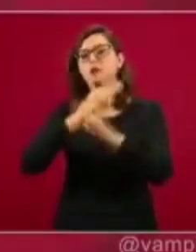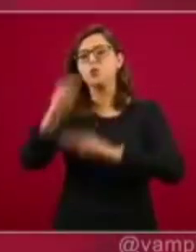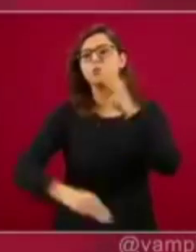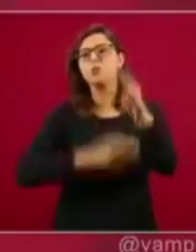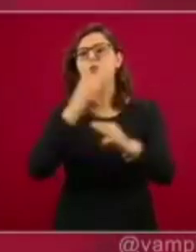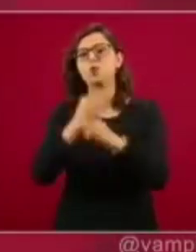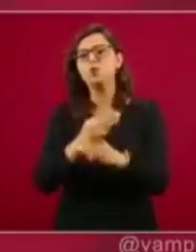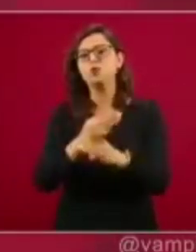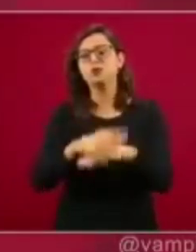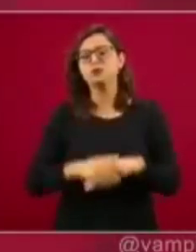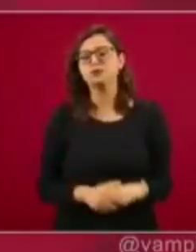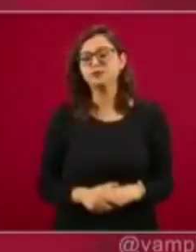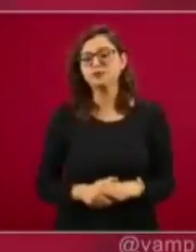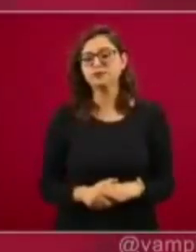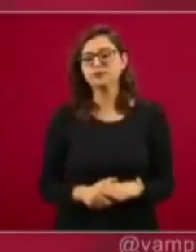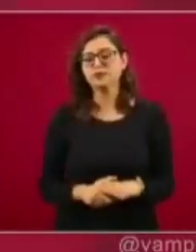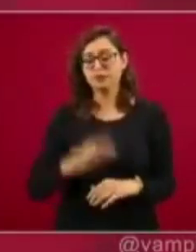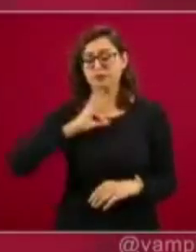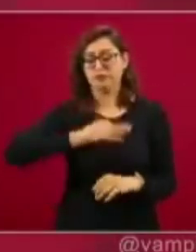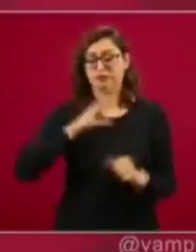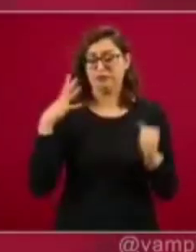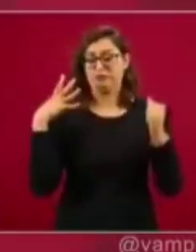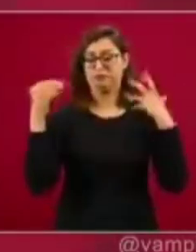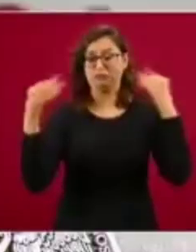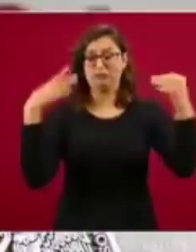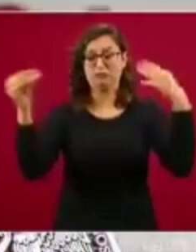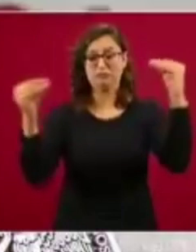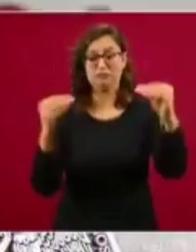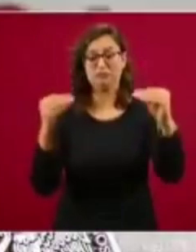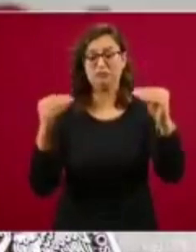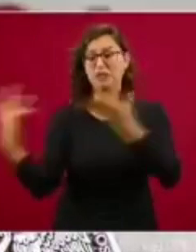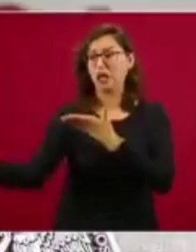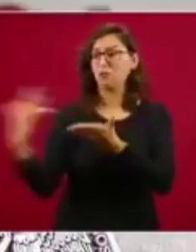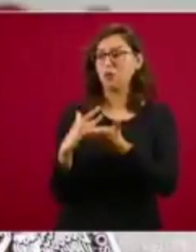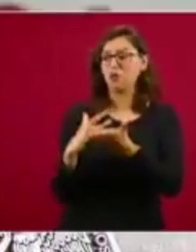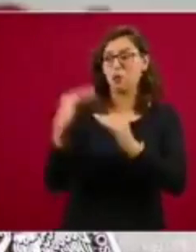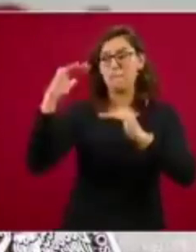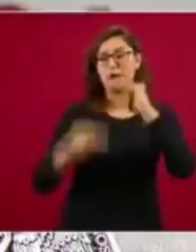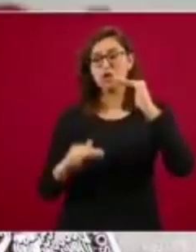y he caído con la pandemia 2 puntos.